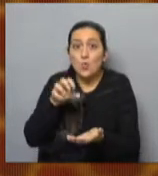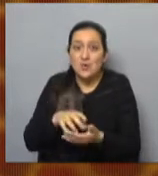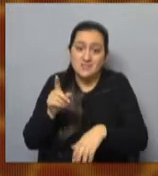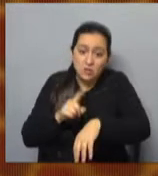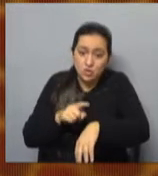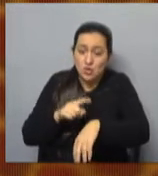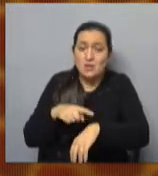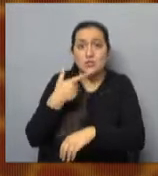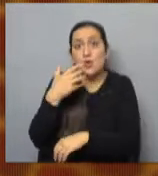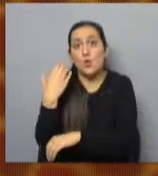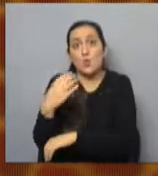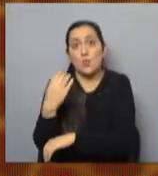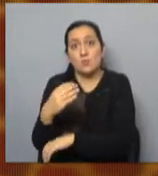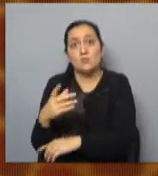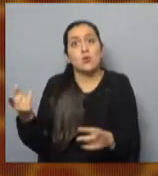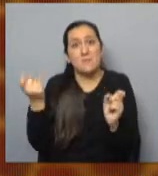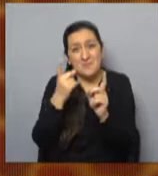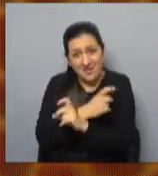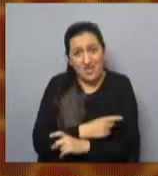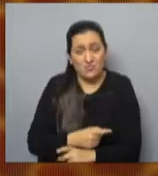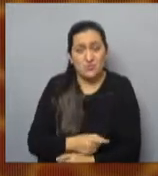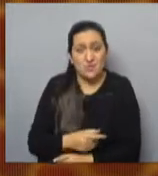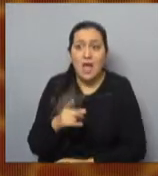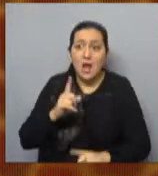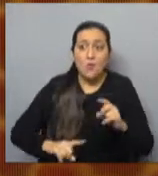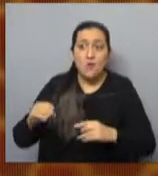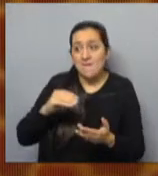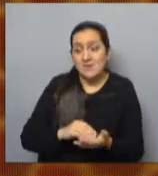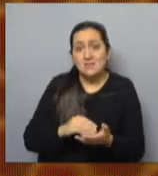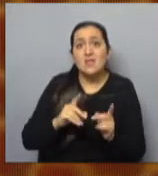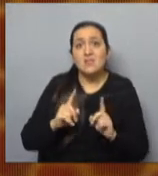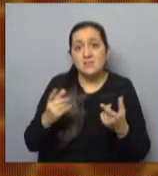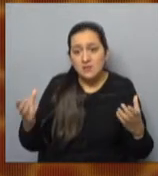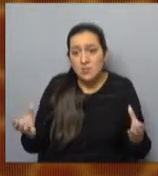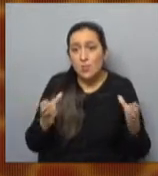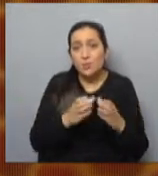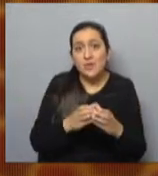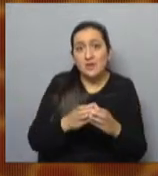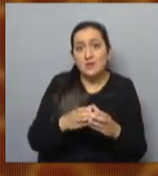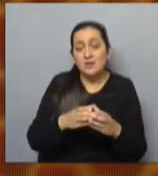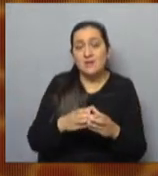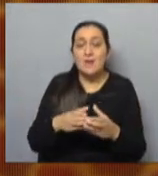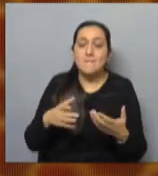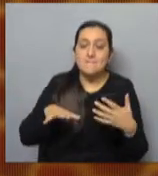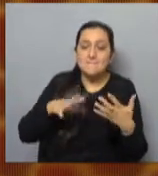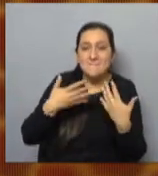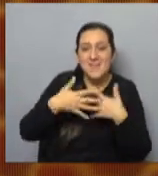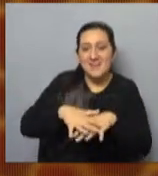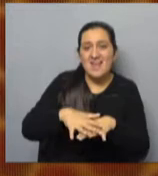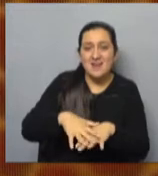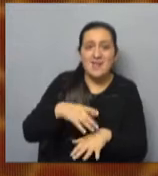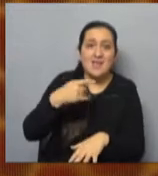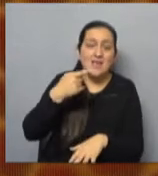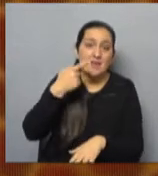horarios en los clubes son complicados hay veces que tienen que juntar categorías mezclan niñas y varones para poder